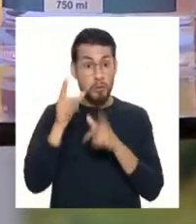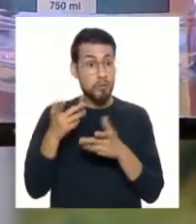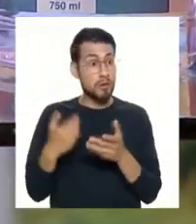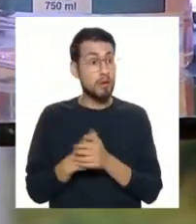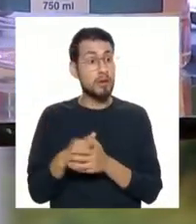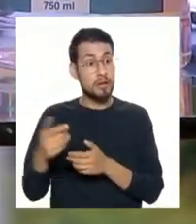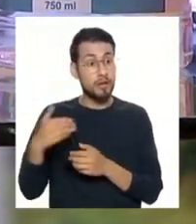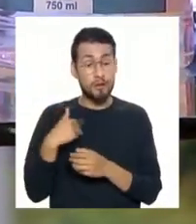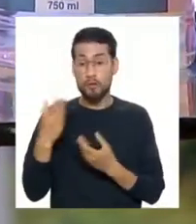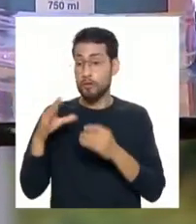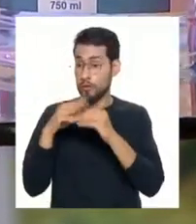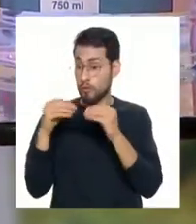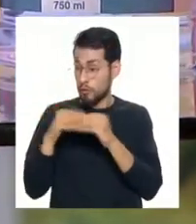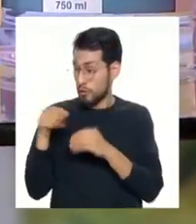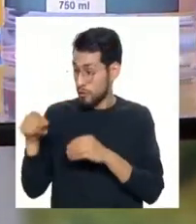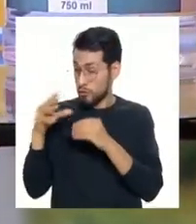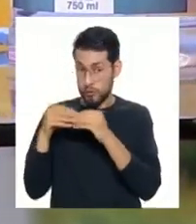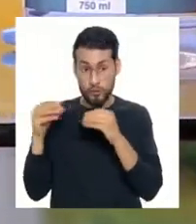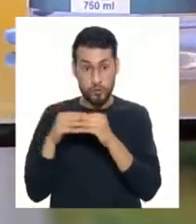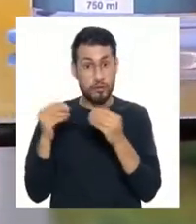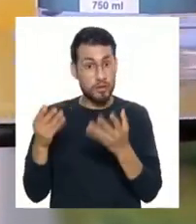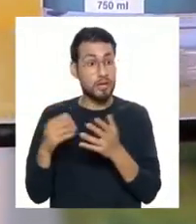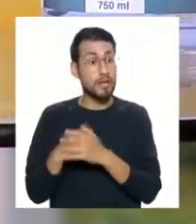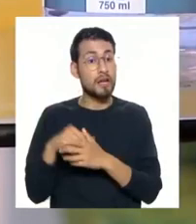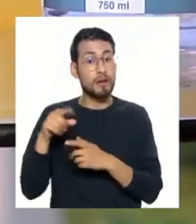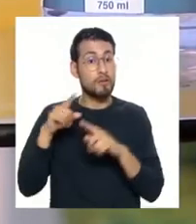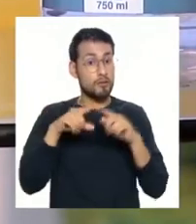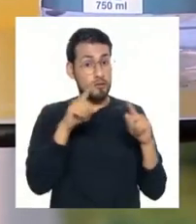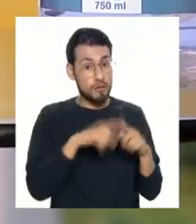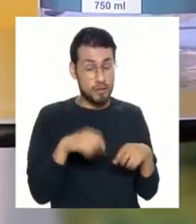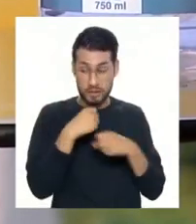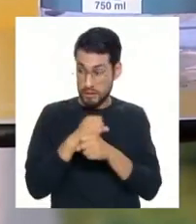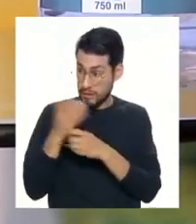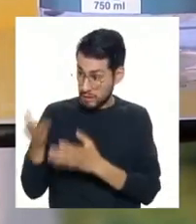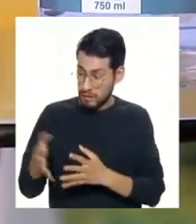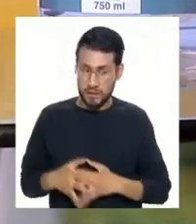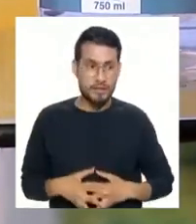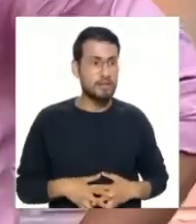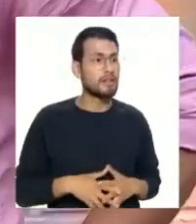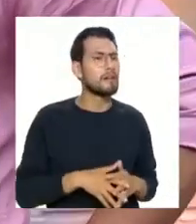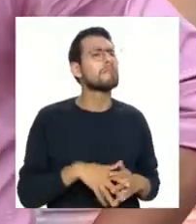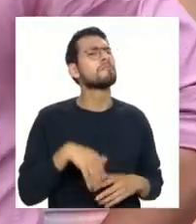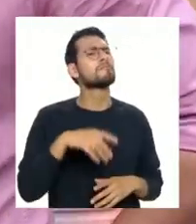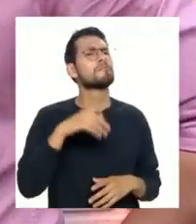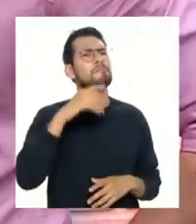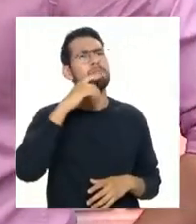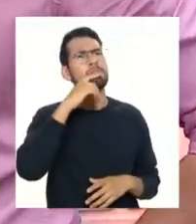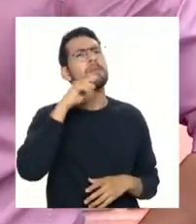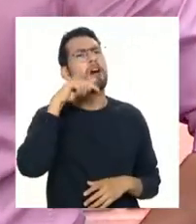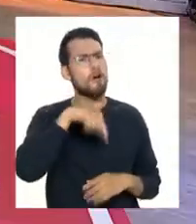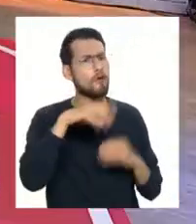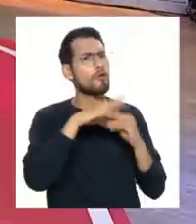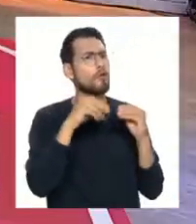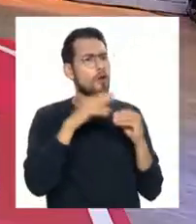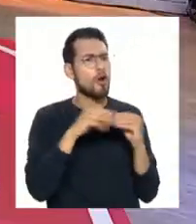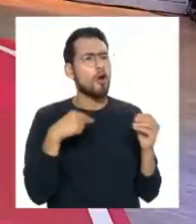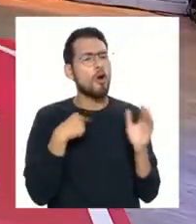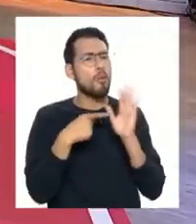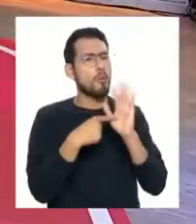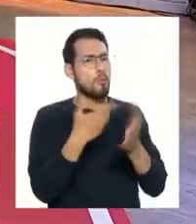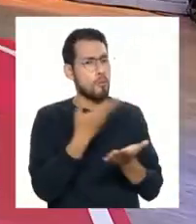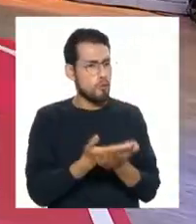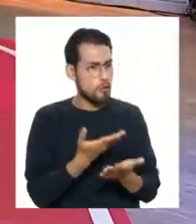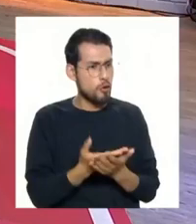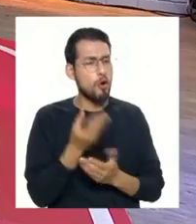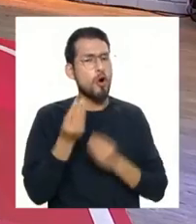que aquí tienen los frutos. ¿Con estos frutos son los que se hacen este tipo de productos? Ajá. Bueno, ¿sí? He traído estos frutos para hacer una demostración